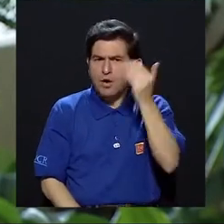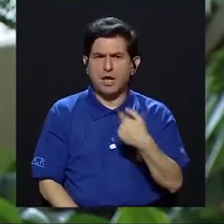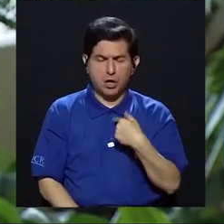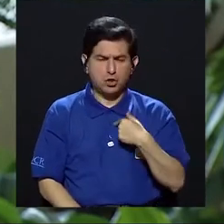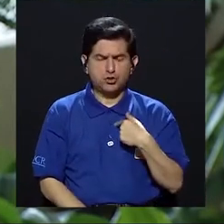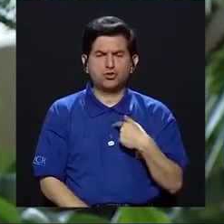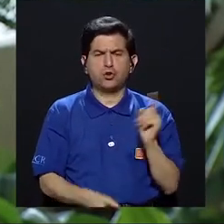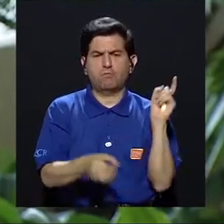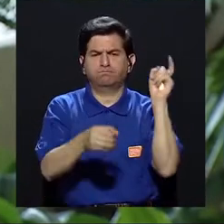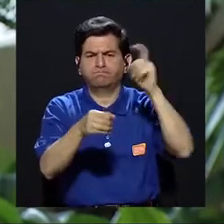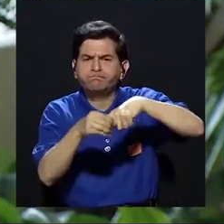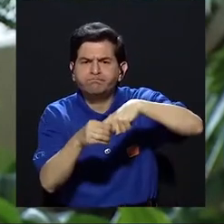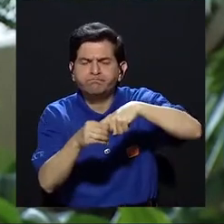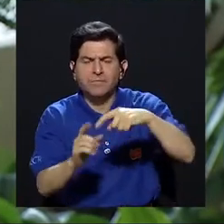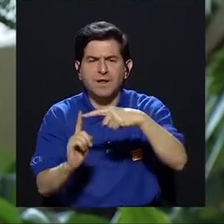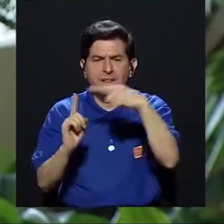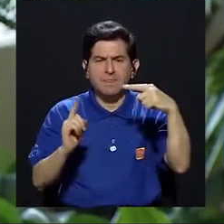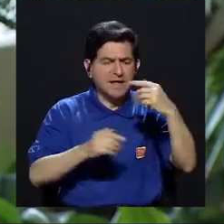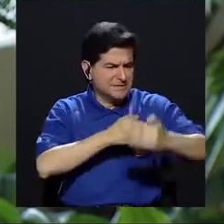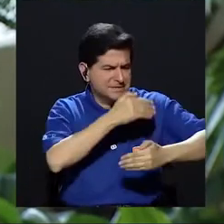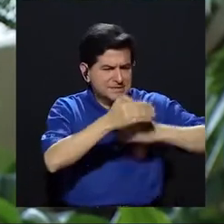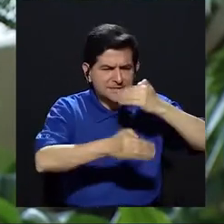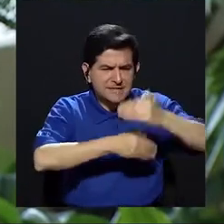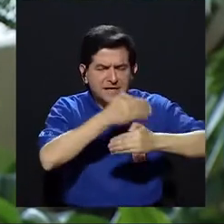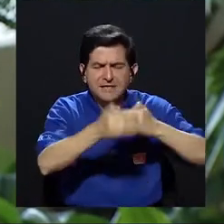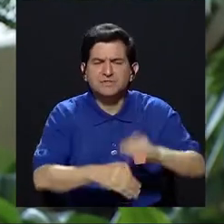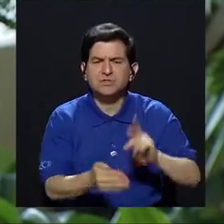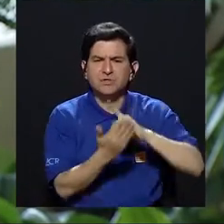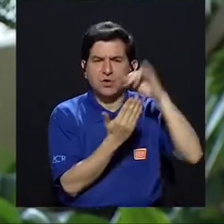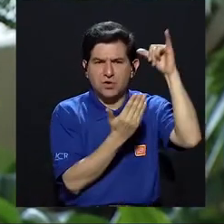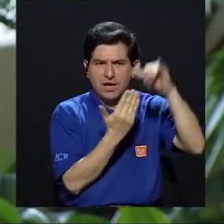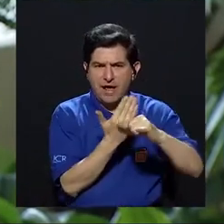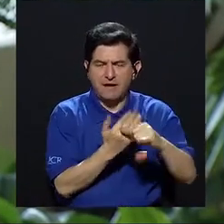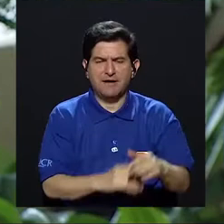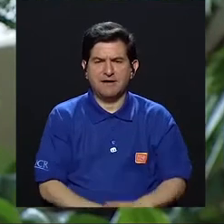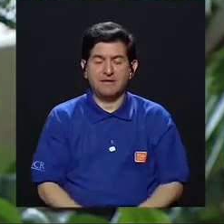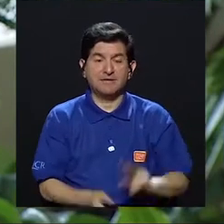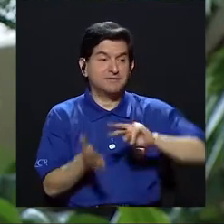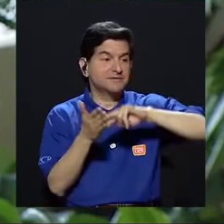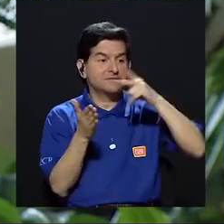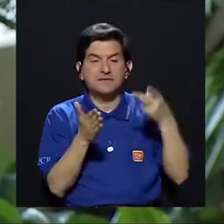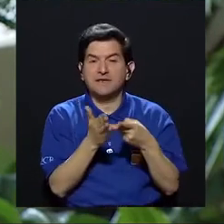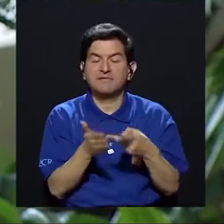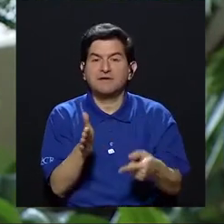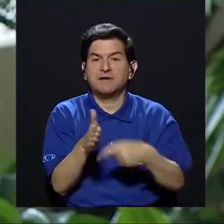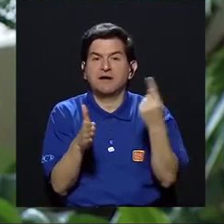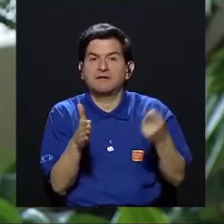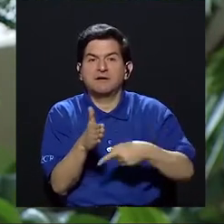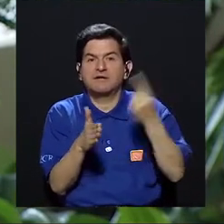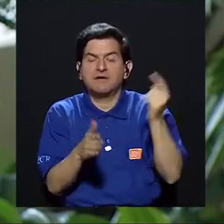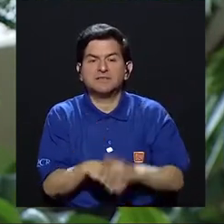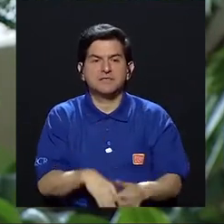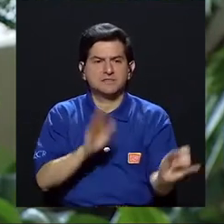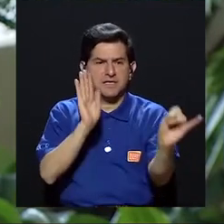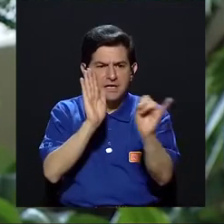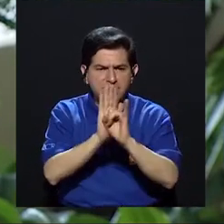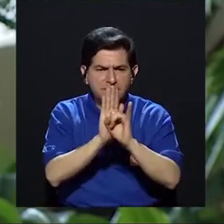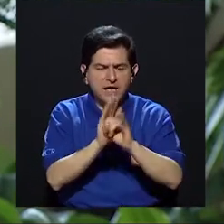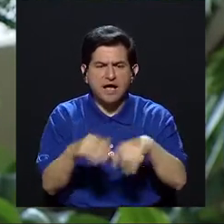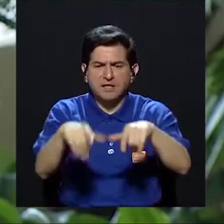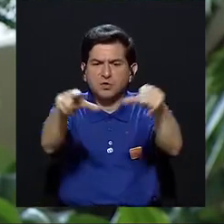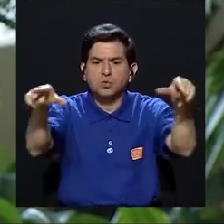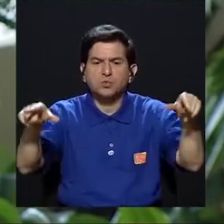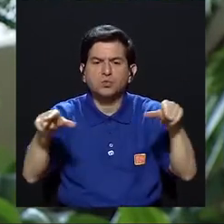cuando yo me involucro desde la gestión del proyecto, y desde la gestión del proyecto quiere decir muchas veces identificando